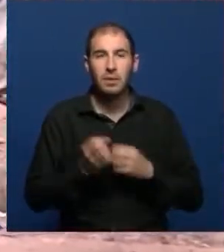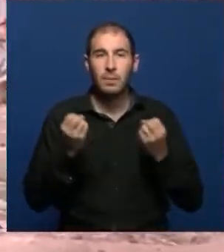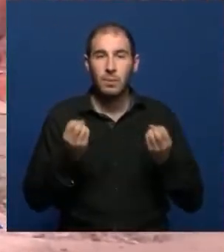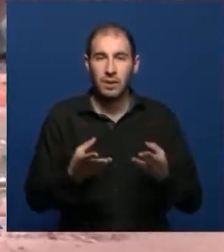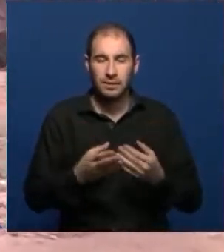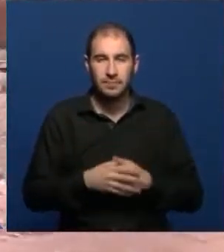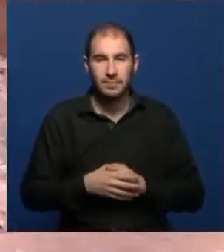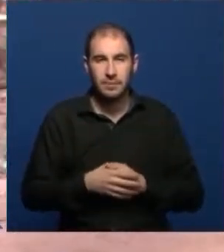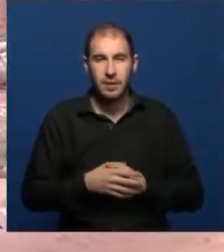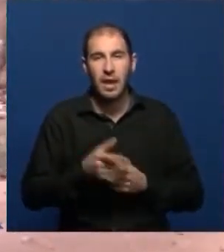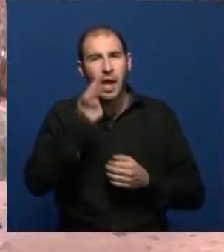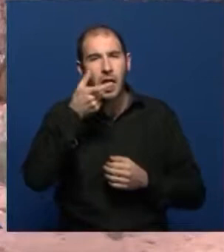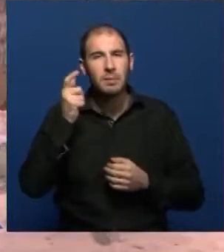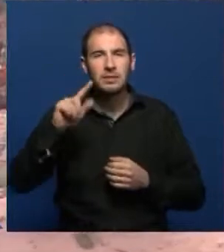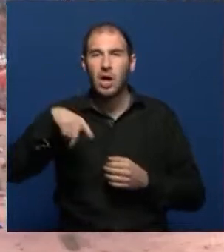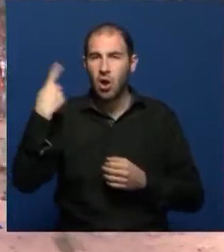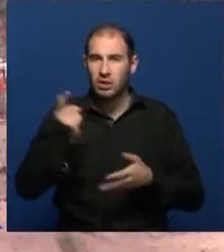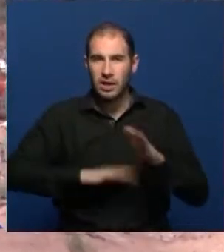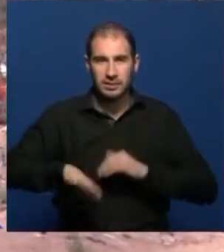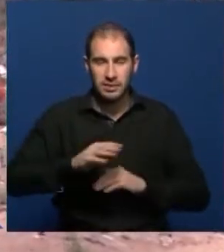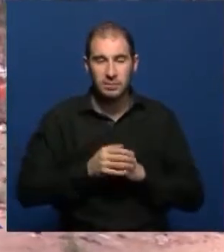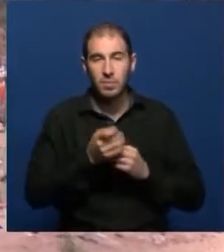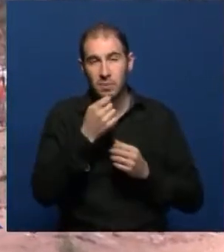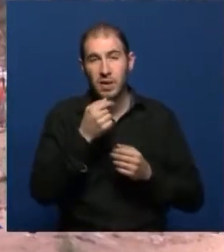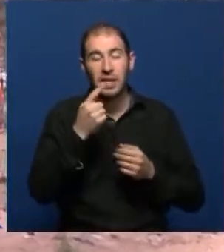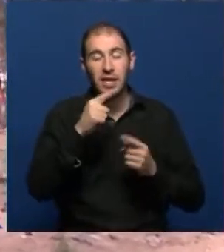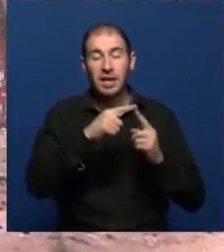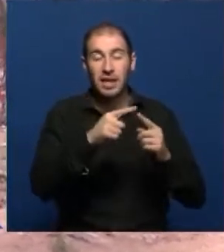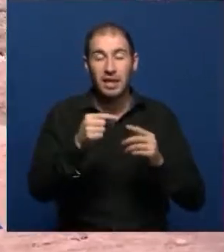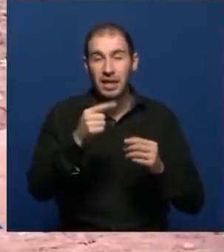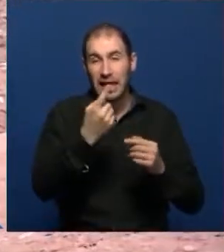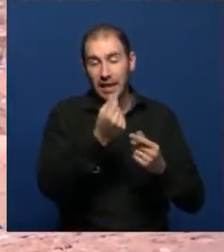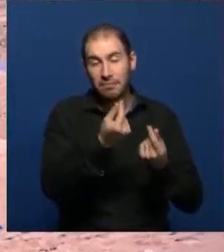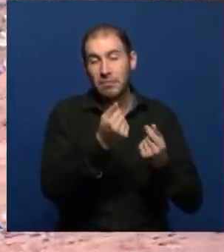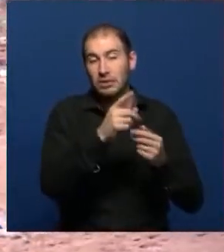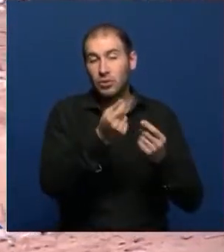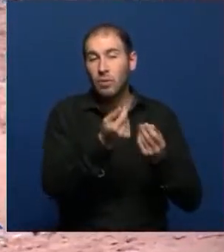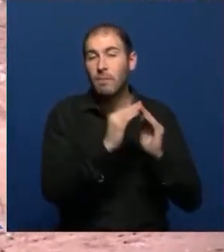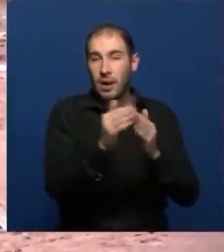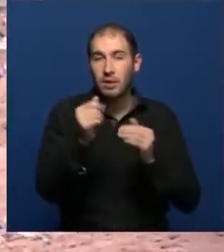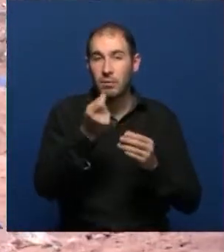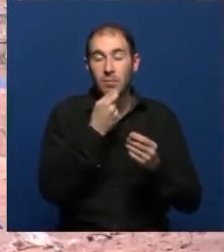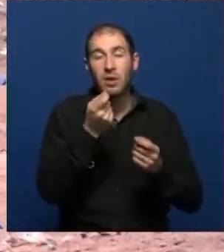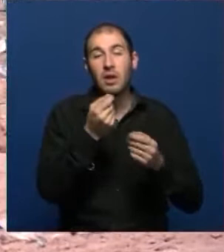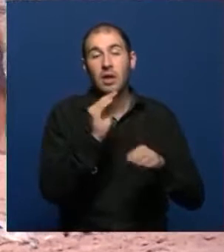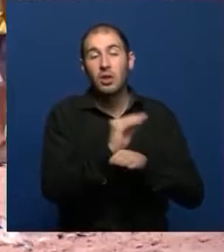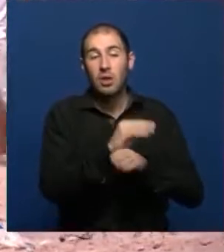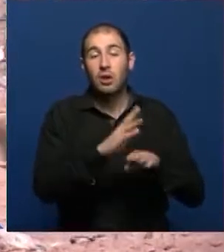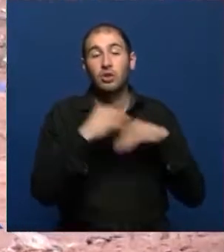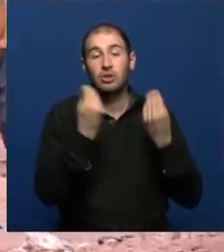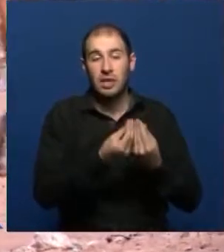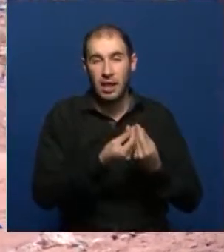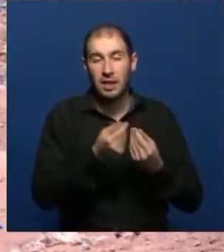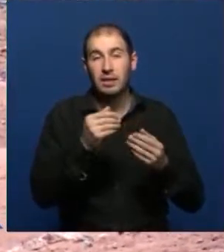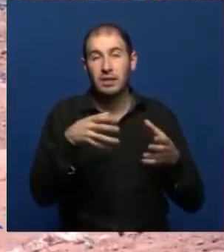Porque otra experiencia que venimos haciendo, así como hacemos el índice barrial de precios, que tiene que ver con medir la canasta básica alimentaria,